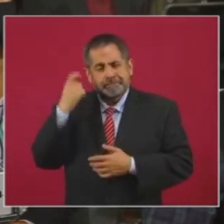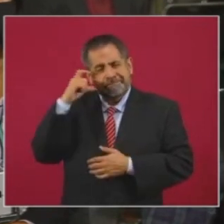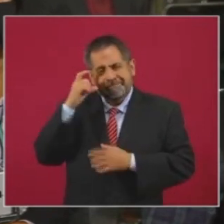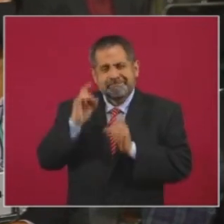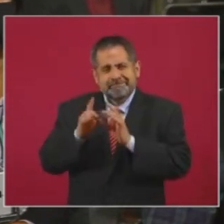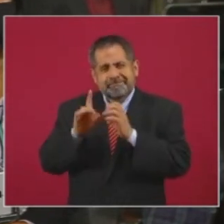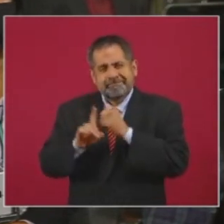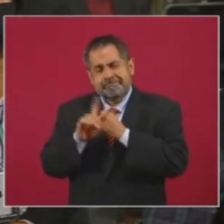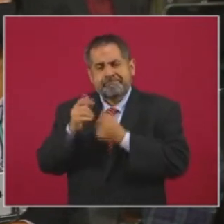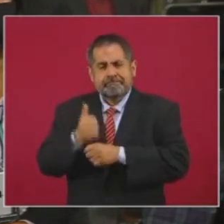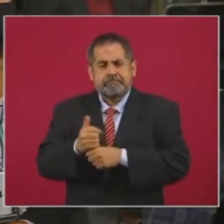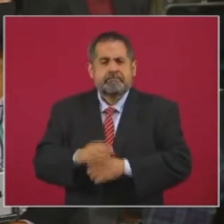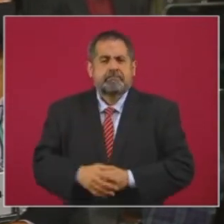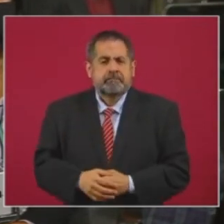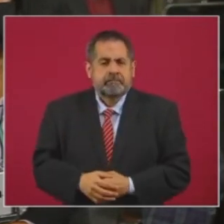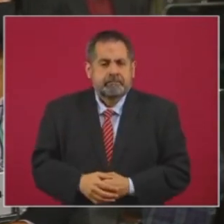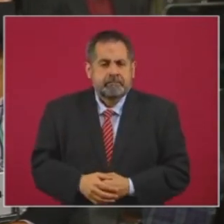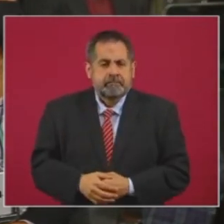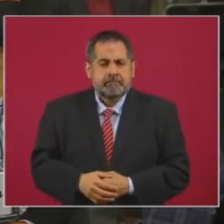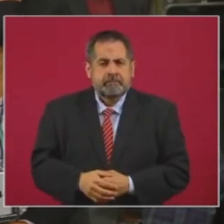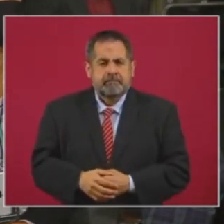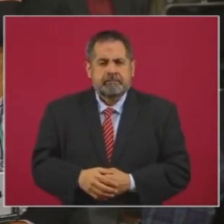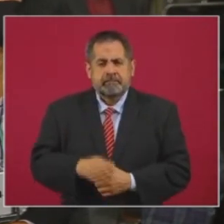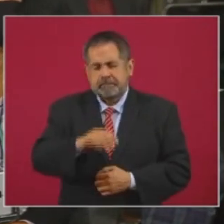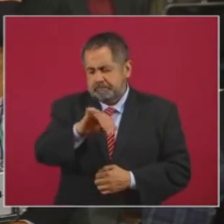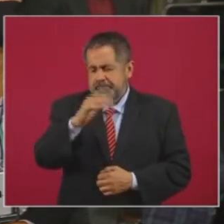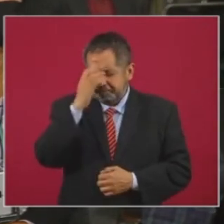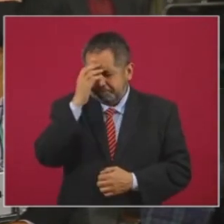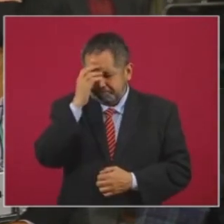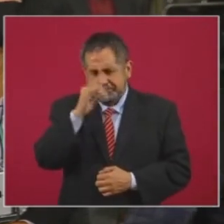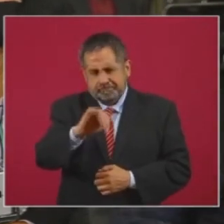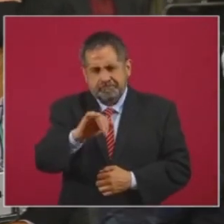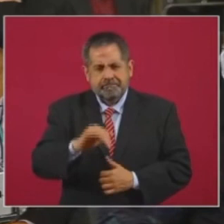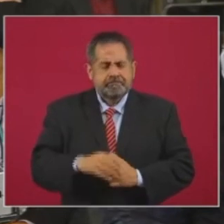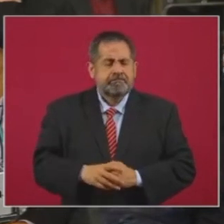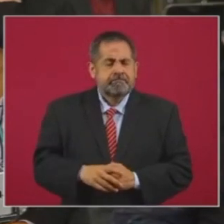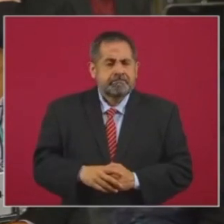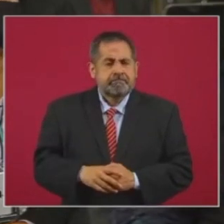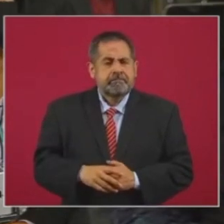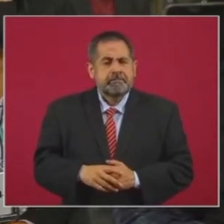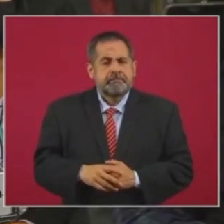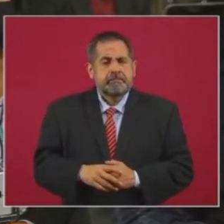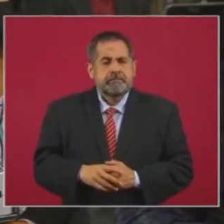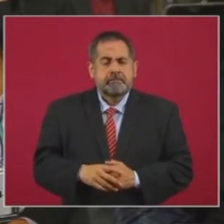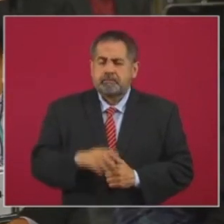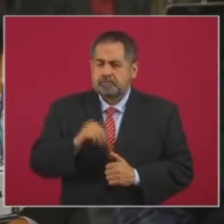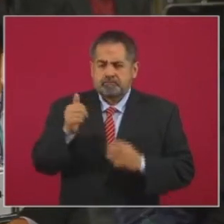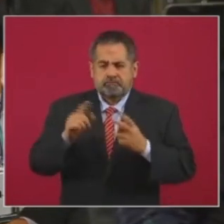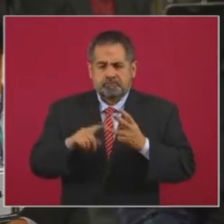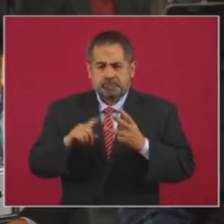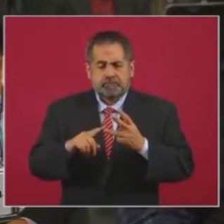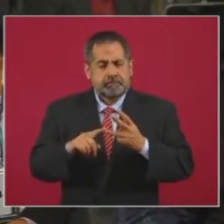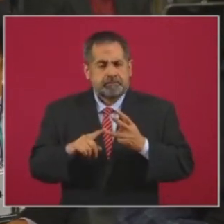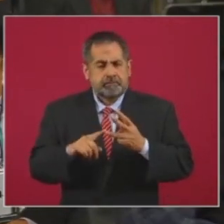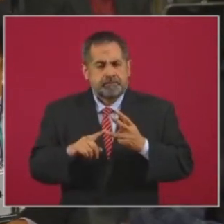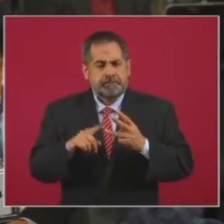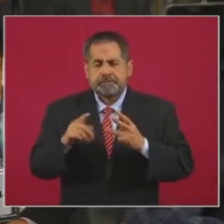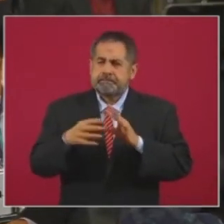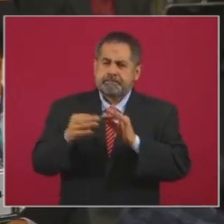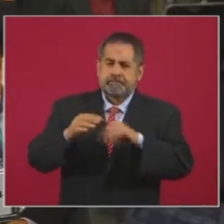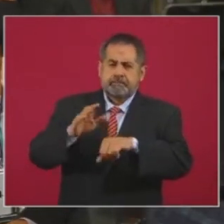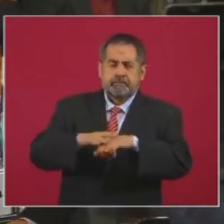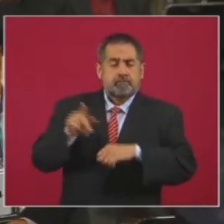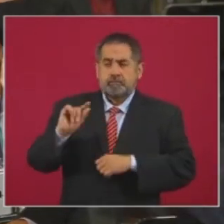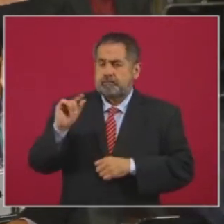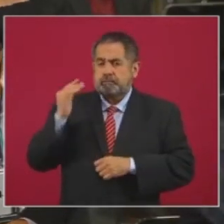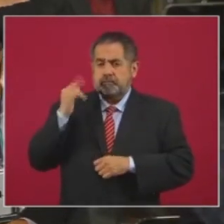¿no? Sí. Y otro, Jalpan, Querétaro. Ah, sí, Jalpan. Y en otro tema, digo, nada más señalarle ahora que fue